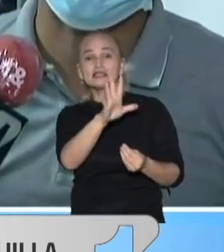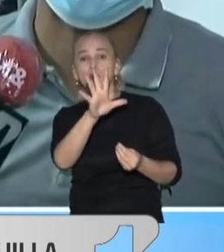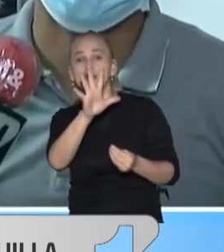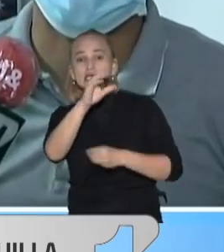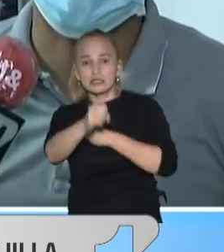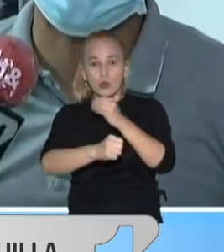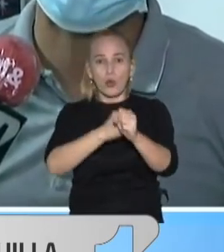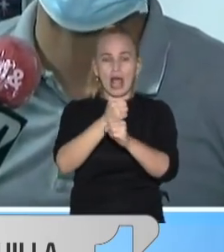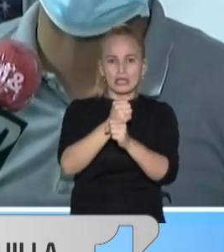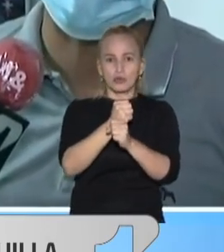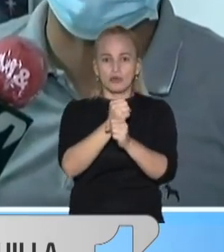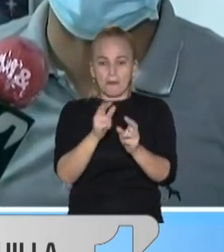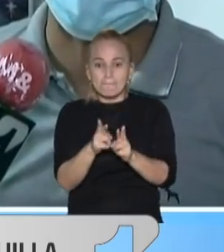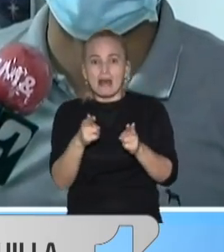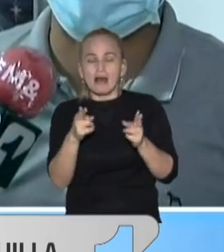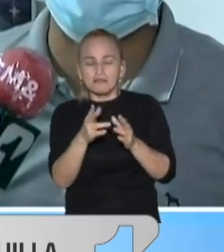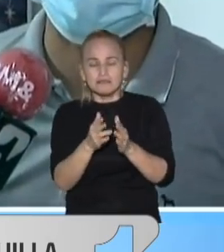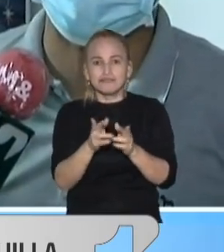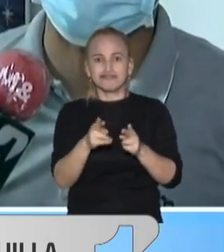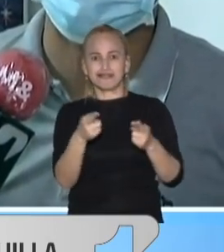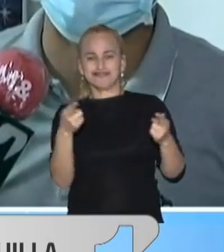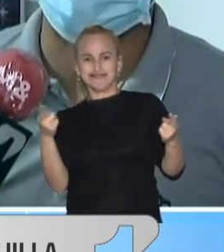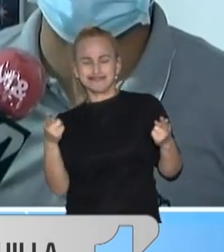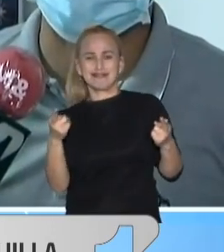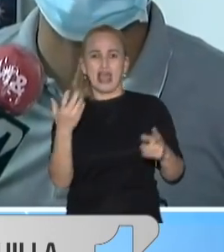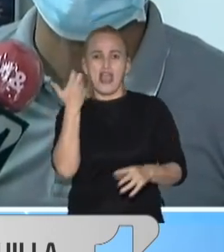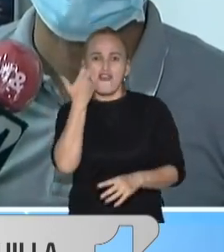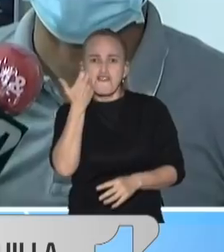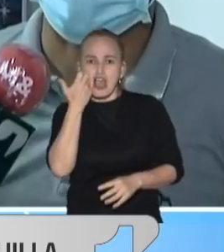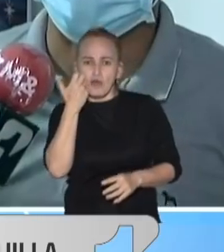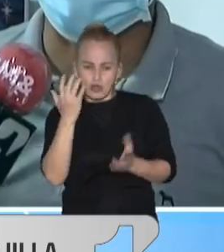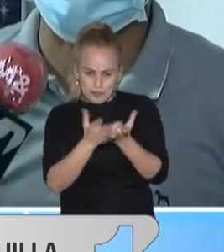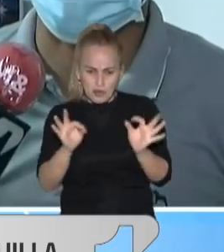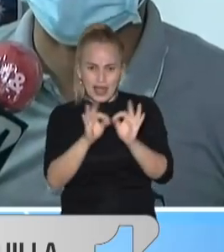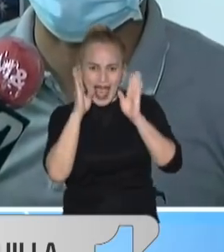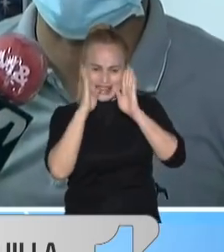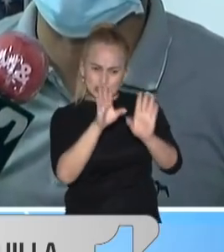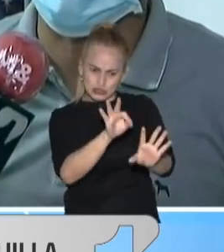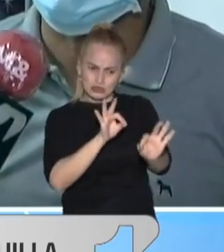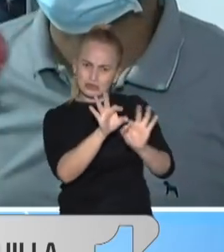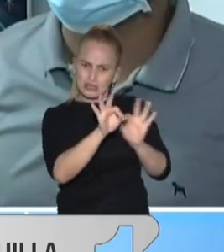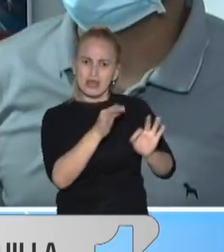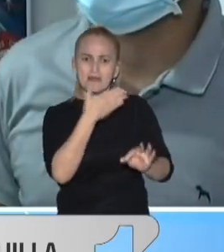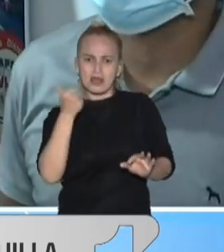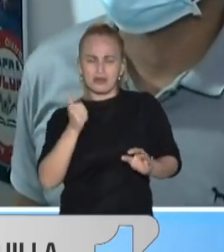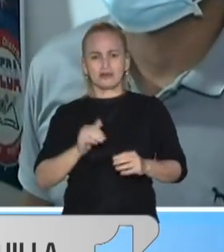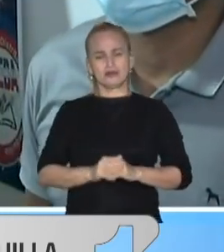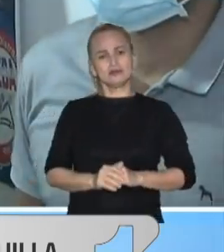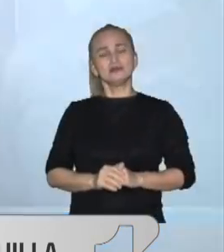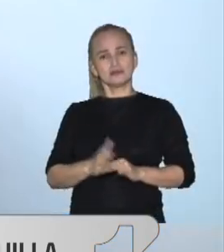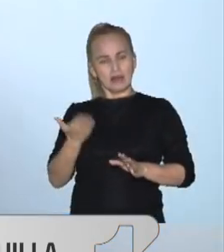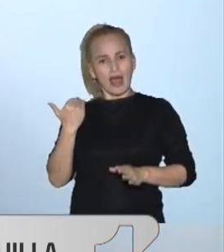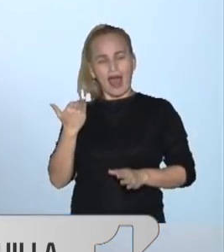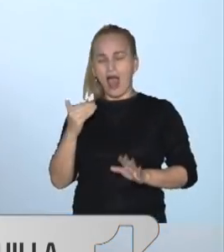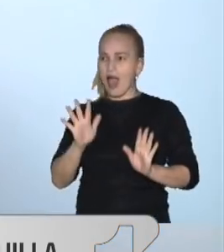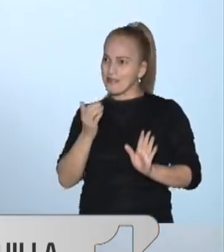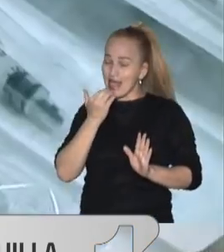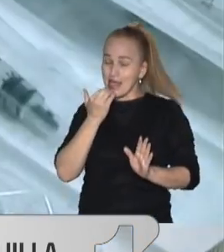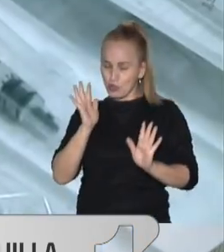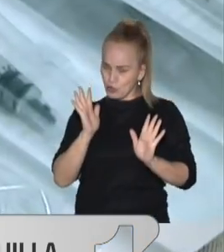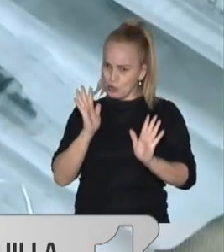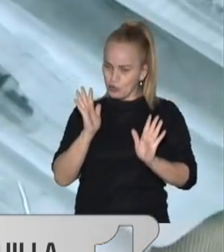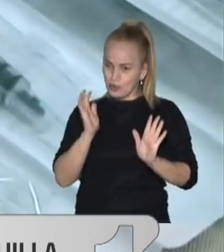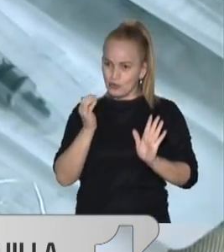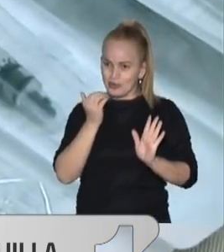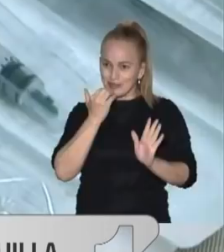tienen problemas de comorbilidad con enfermedades bases que hubiesen podido ser escogidos para este piloto. El principio de ustedes es que se hubiese terminado